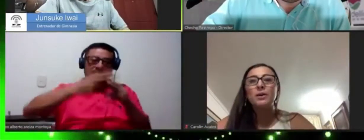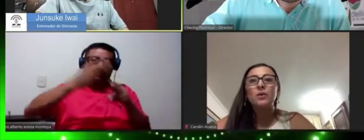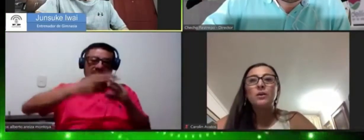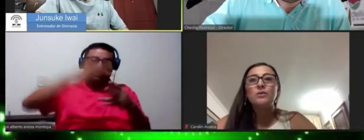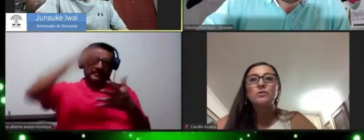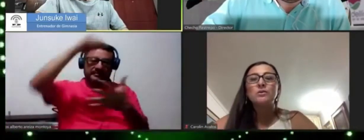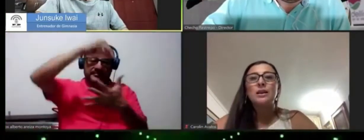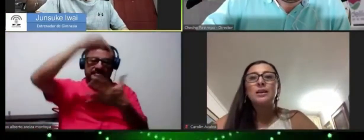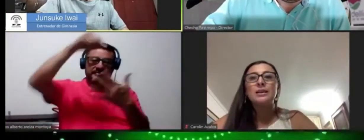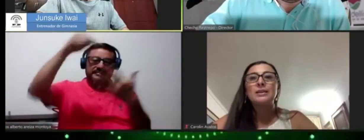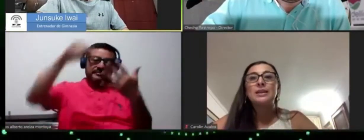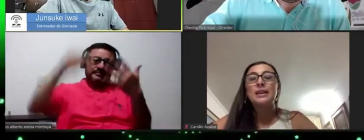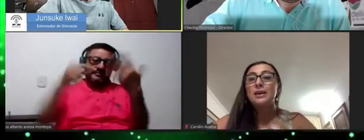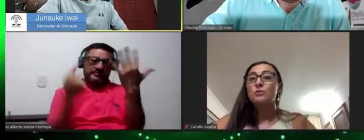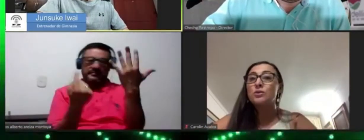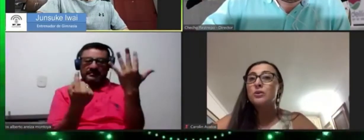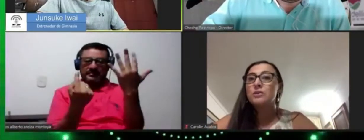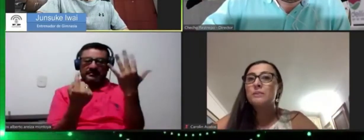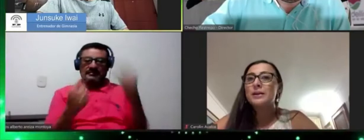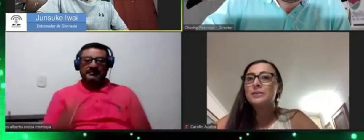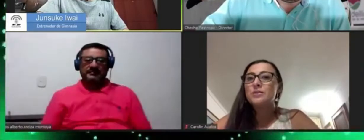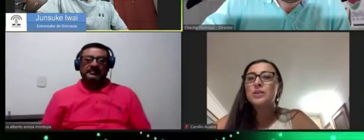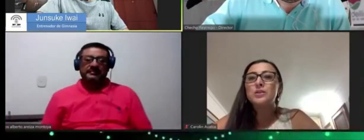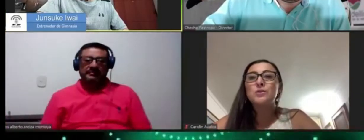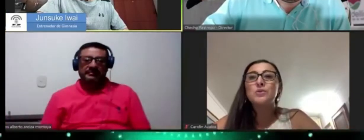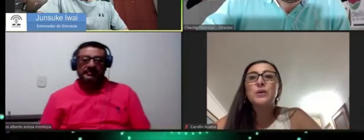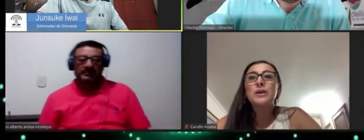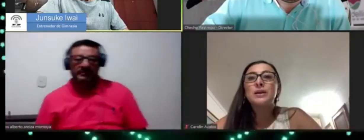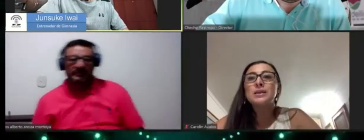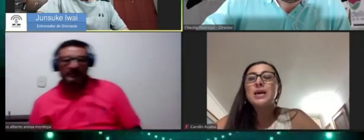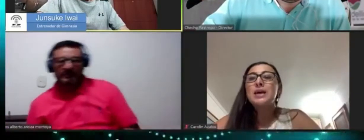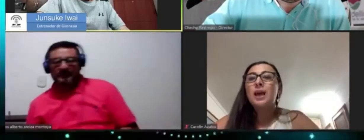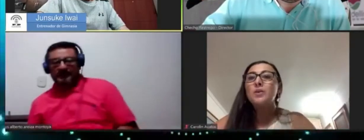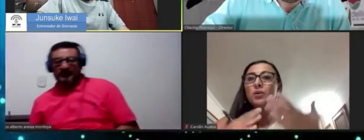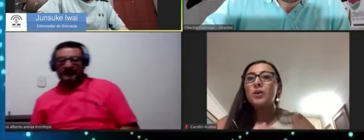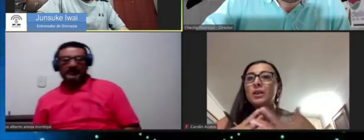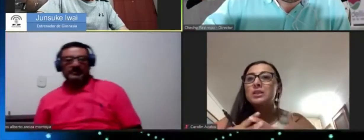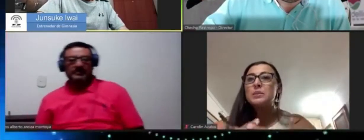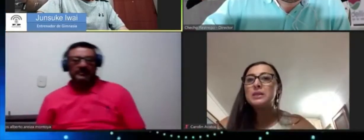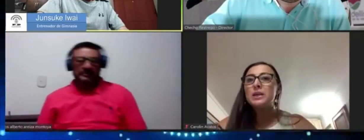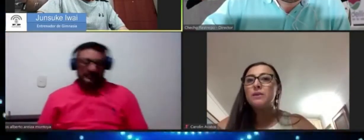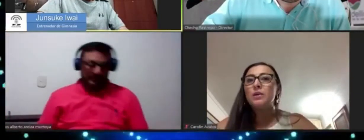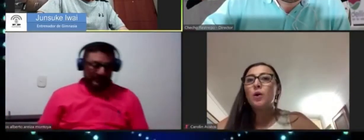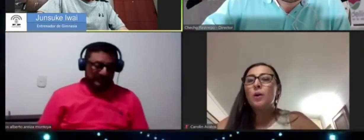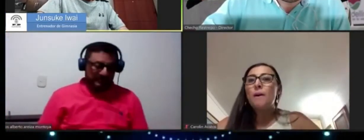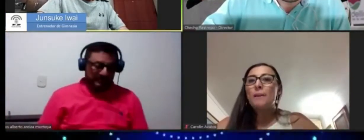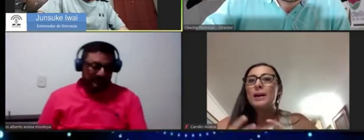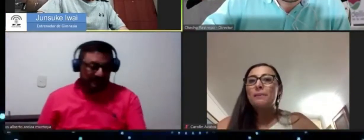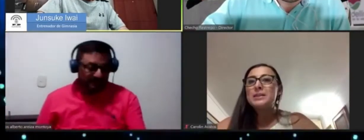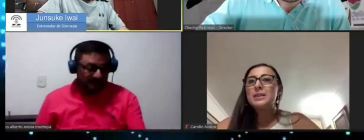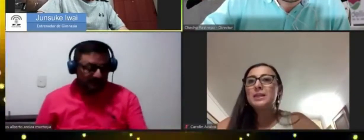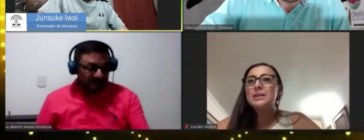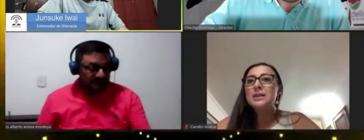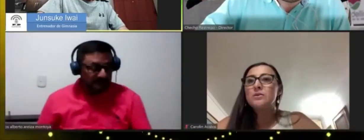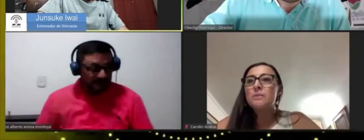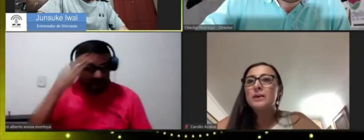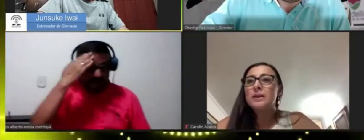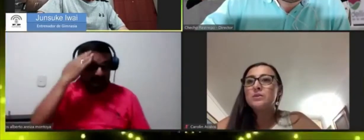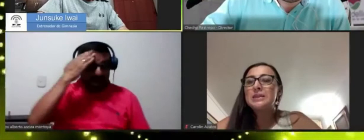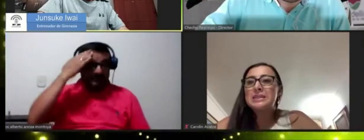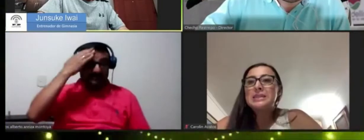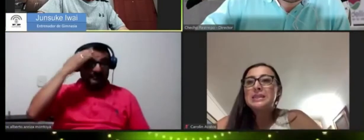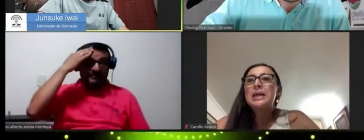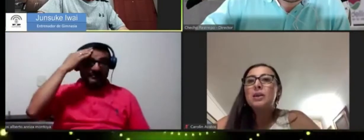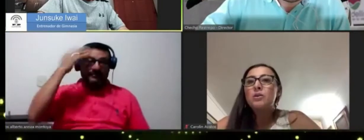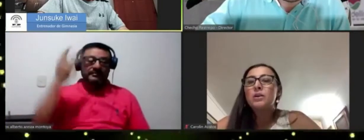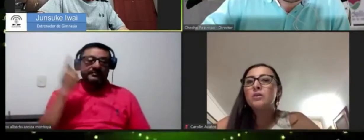olímpico de la ejecución de los aparatos. Checho, ¿tú sabías que hay un orden específico para presentarse en los aparatos?